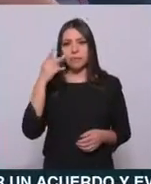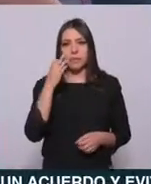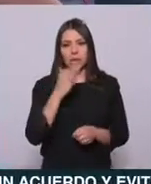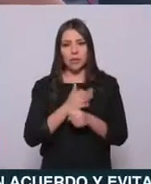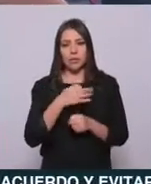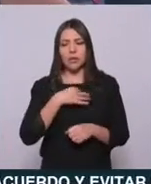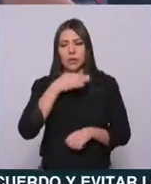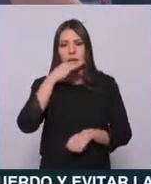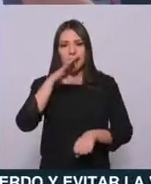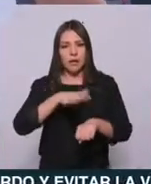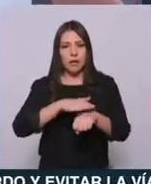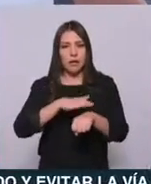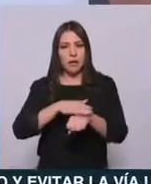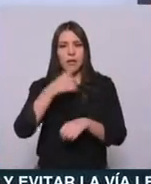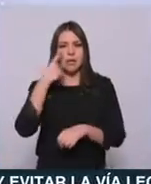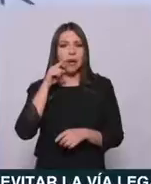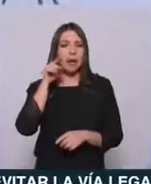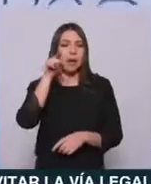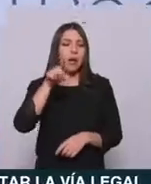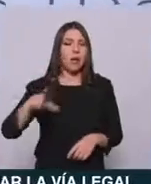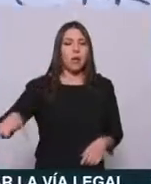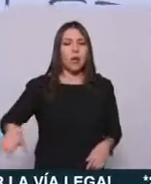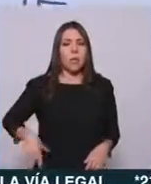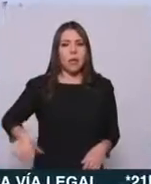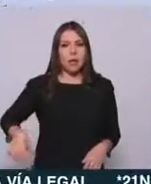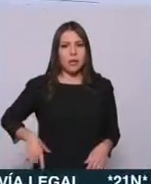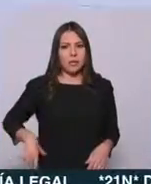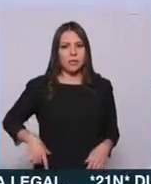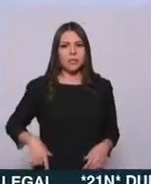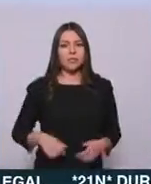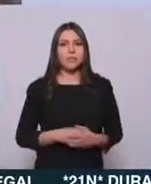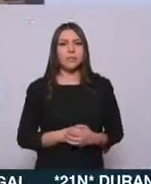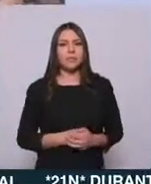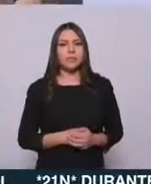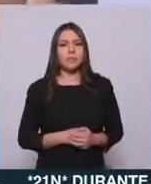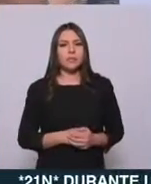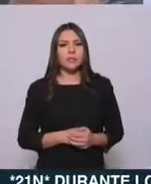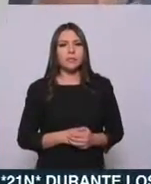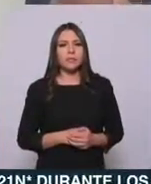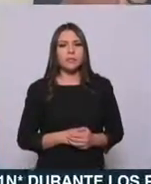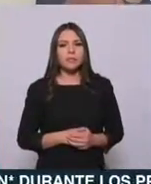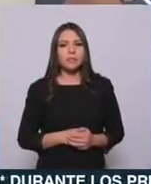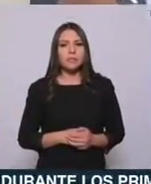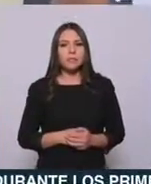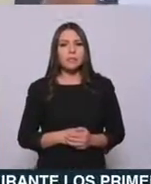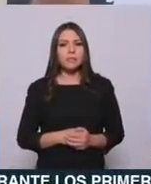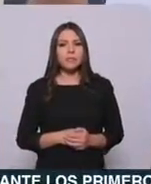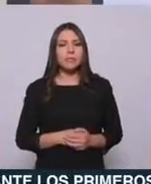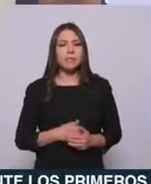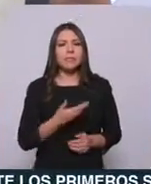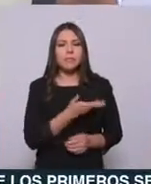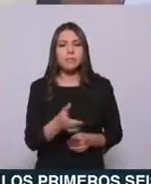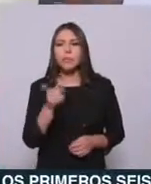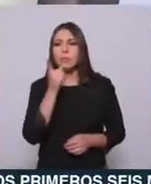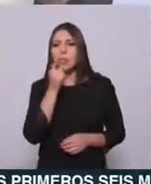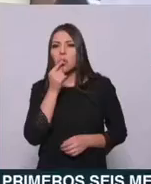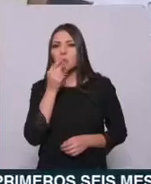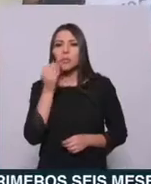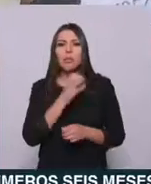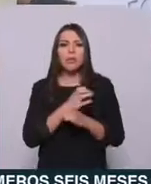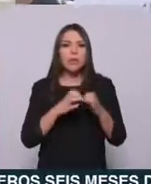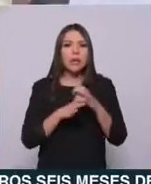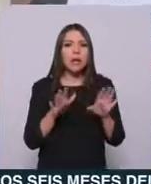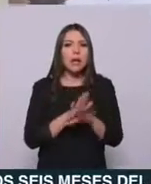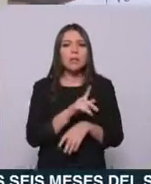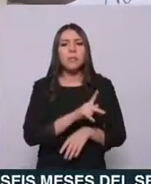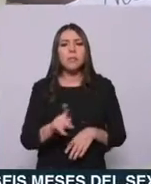madurez es más bien hacia el gobierno. O sea, los policías han estado en esas condiciones aceptando y están haciendo simplemente